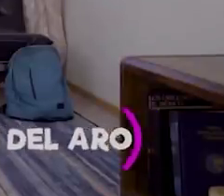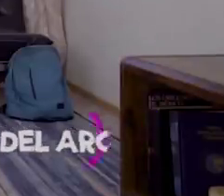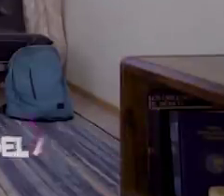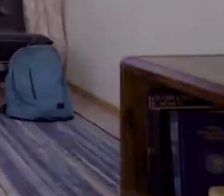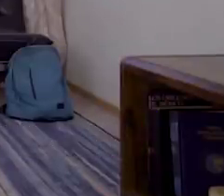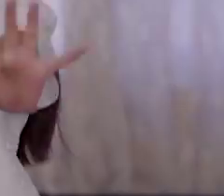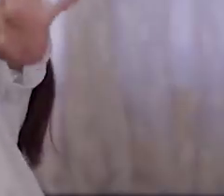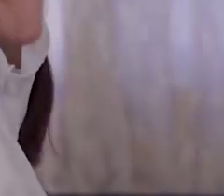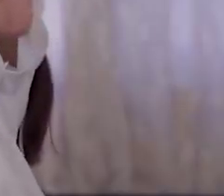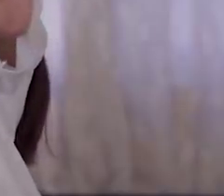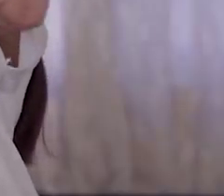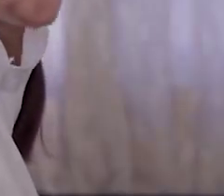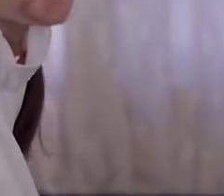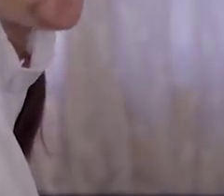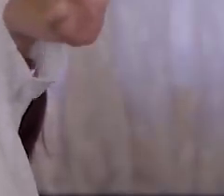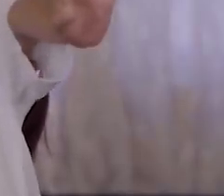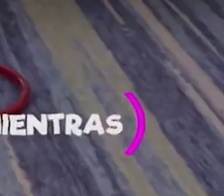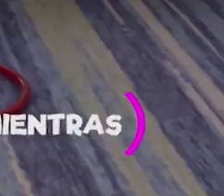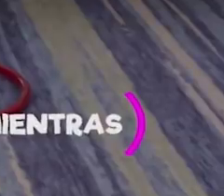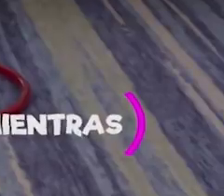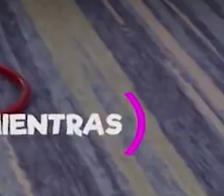¡Gracias! ¡Gracias!